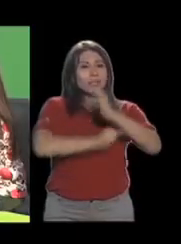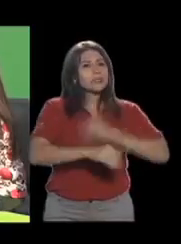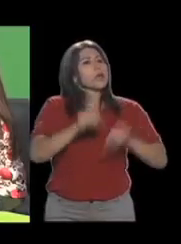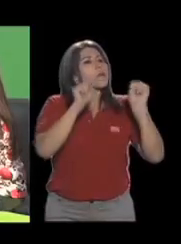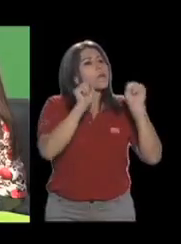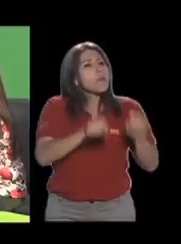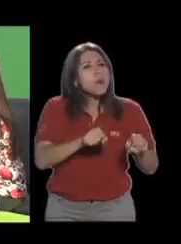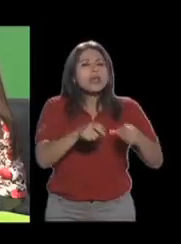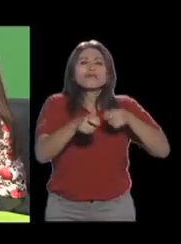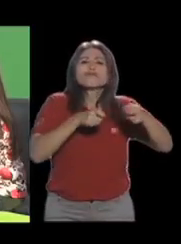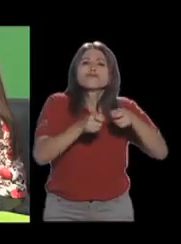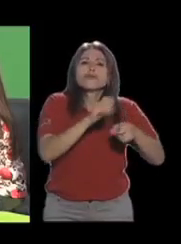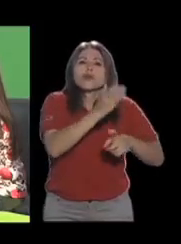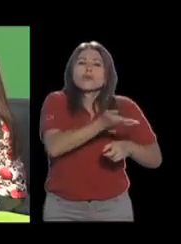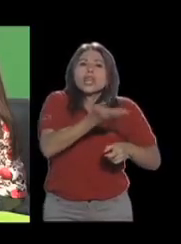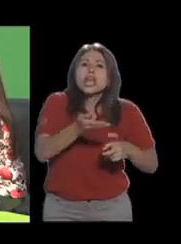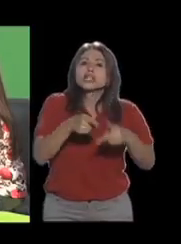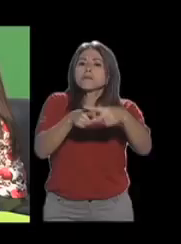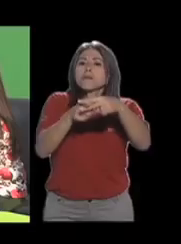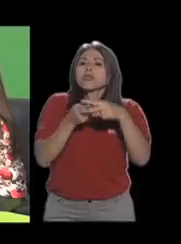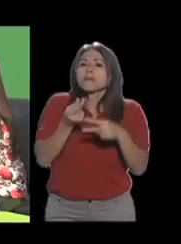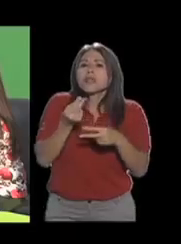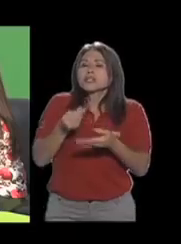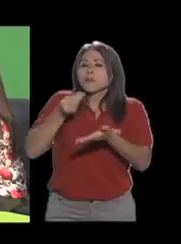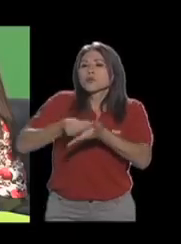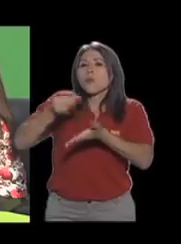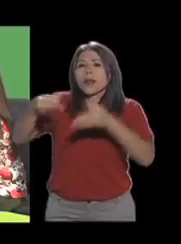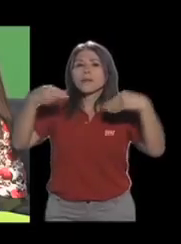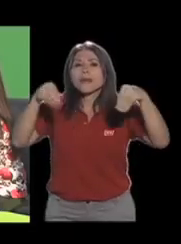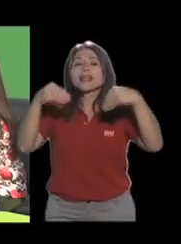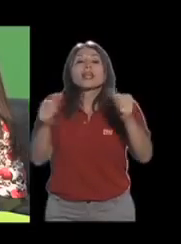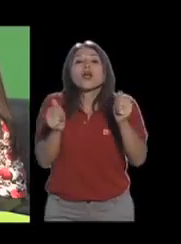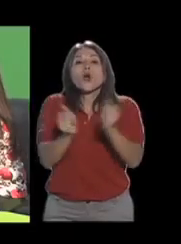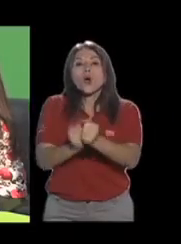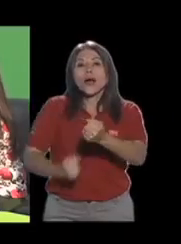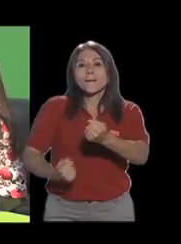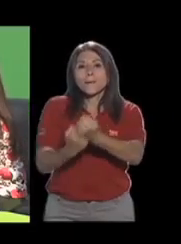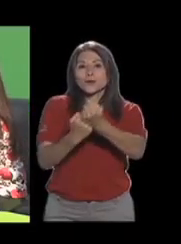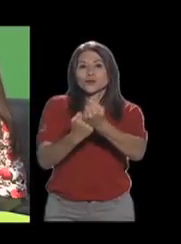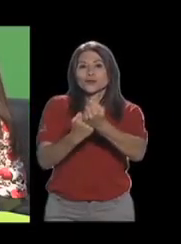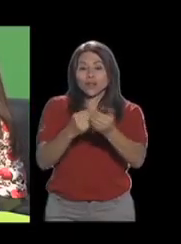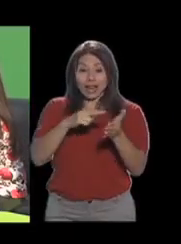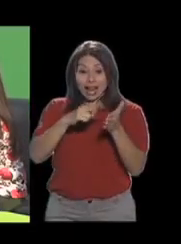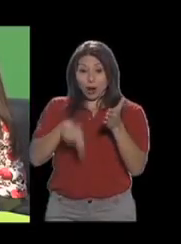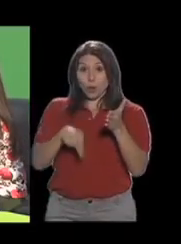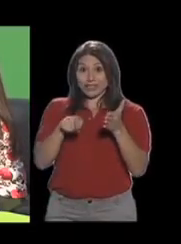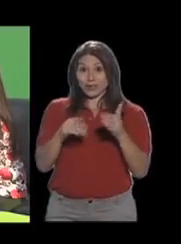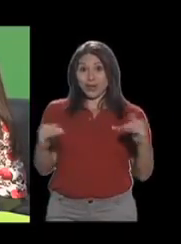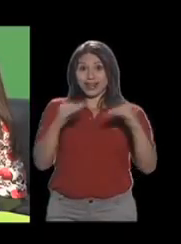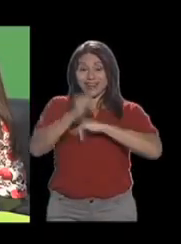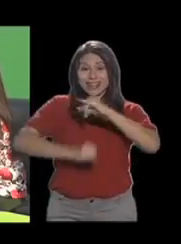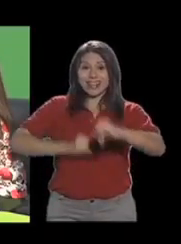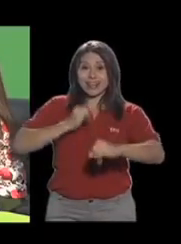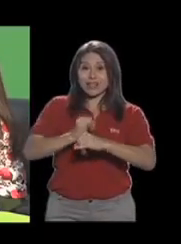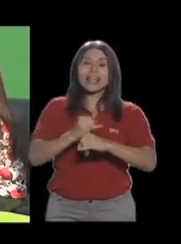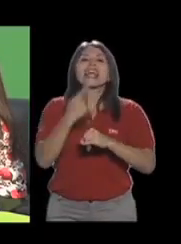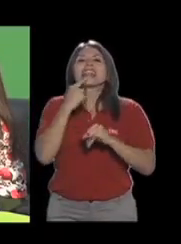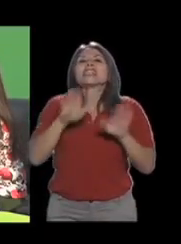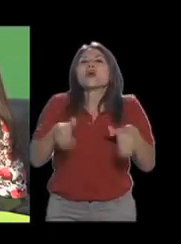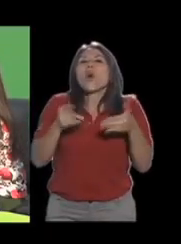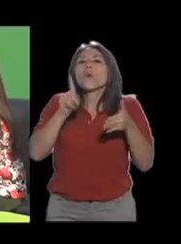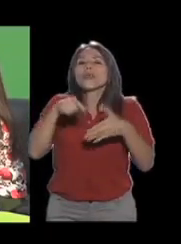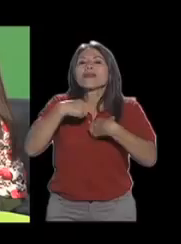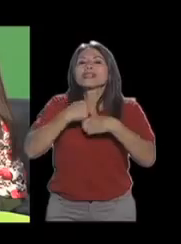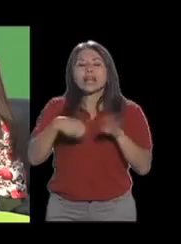puedan comprar, puedan vender con apoyos. La convención, como es a nivel internacional, dicta líneas de acción,